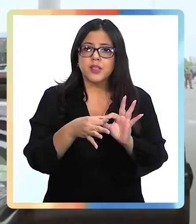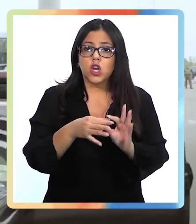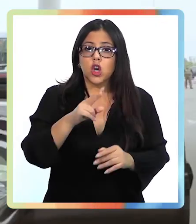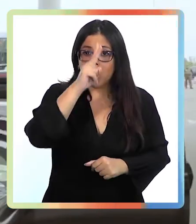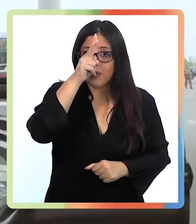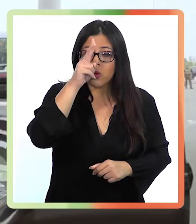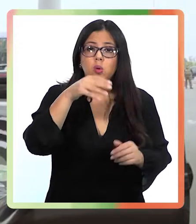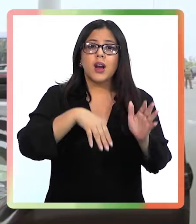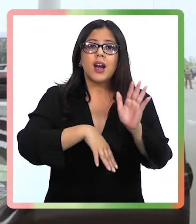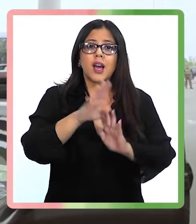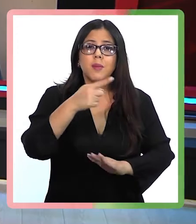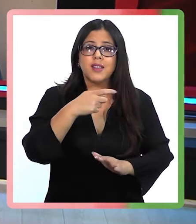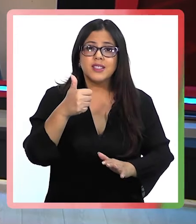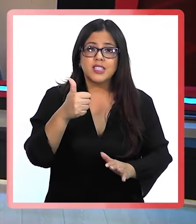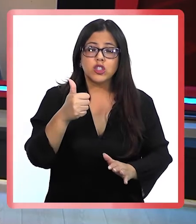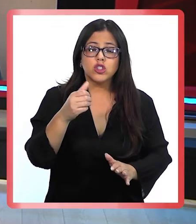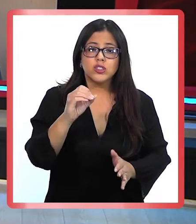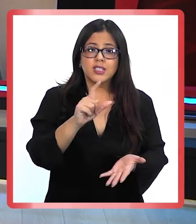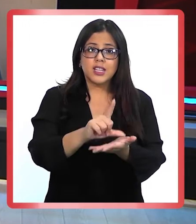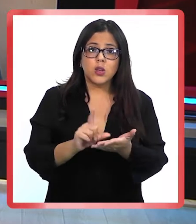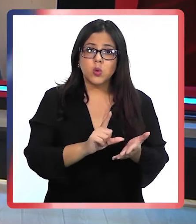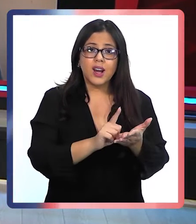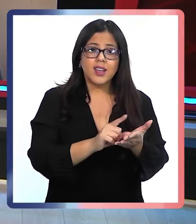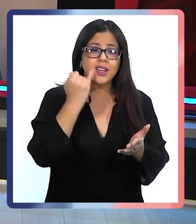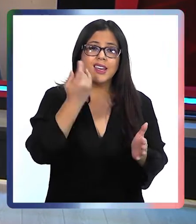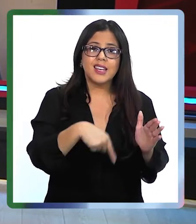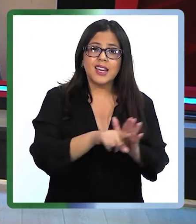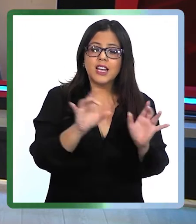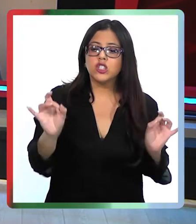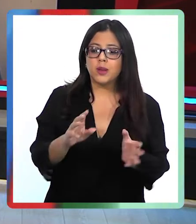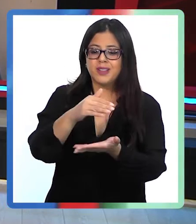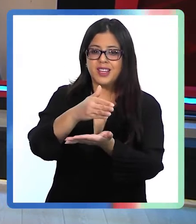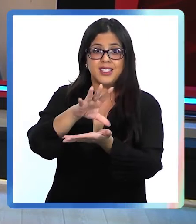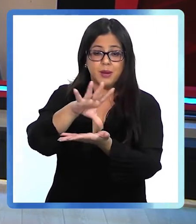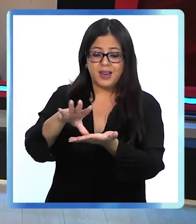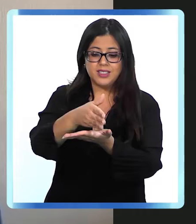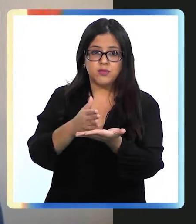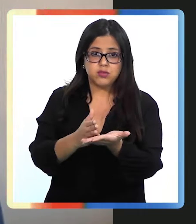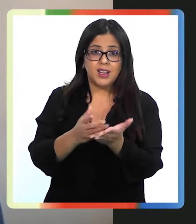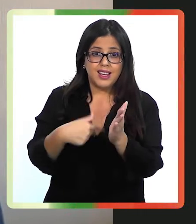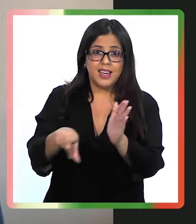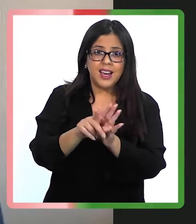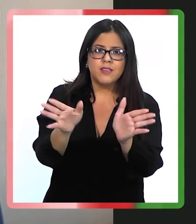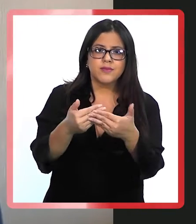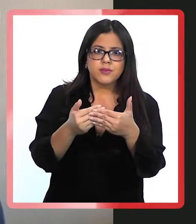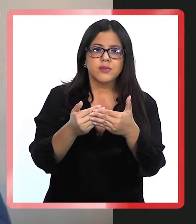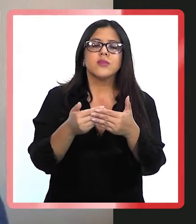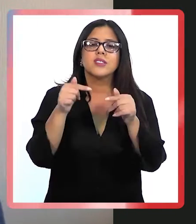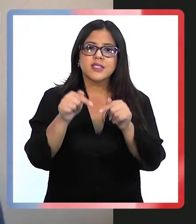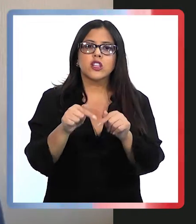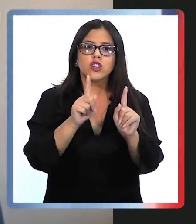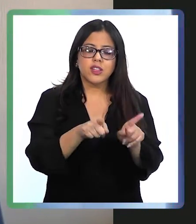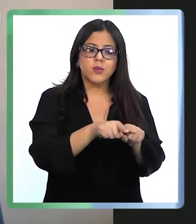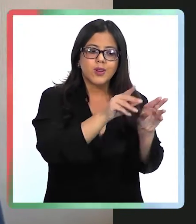más de 160 pasos irregulares. Por lo tanto, lo que está cerrado es el paso fronterizo y la frontera sigue siendo muy permeable. Esta situación se debe prorrogar